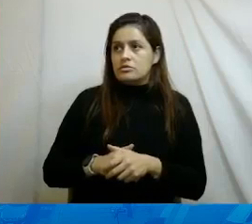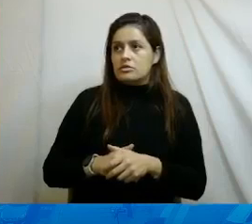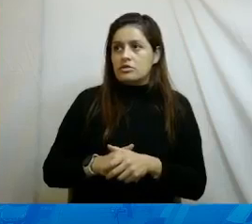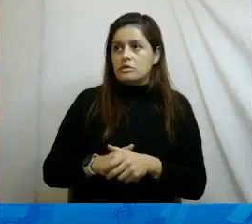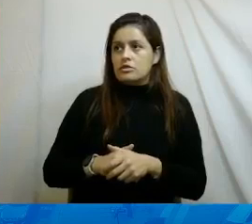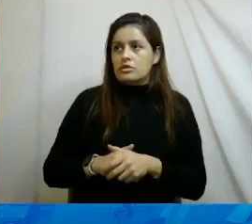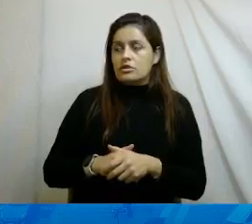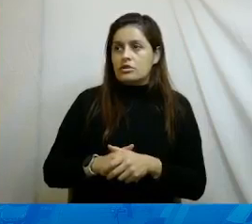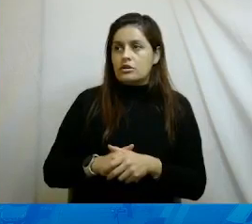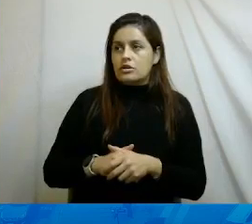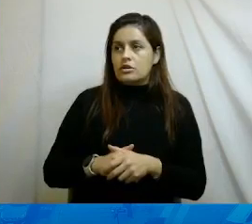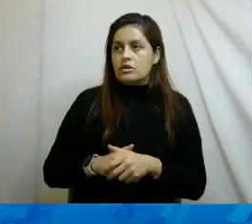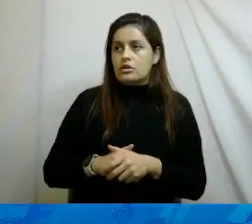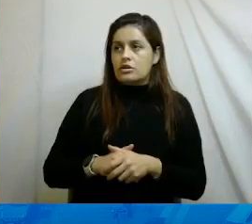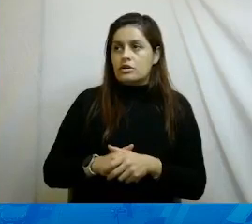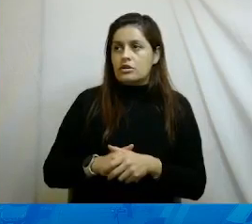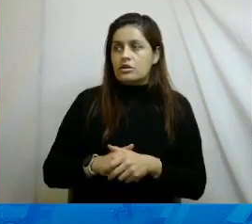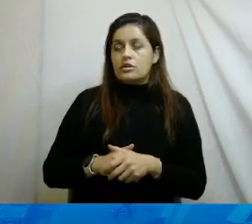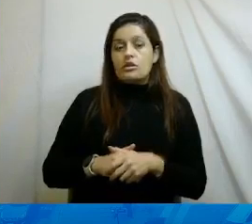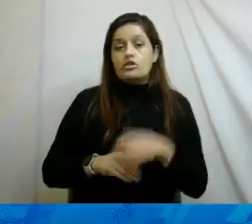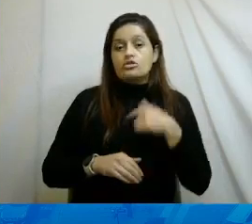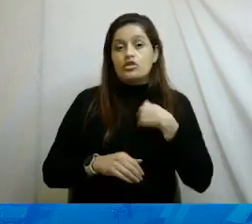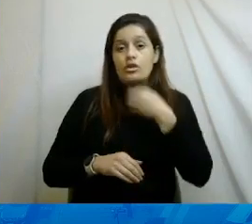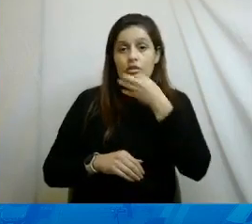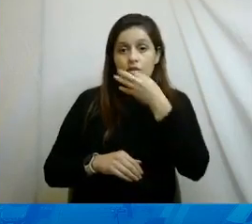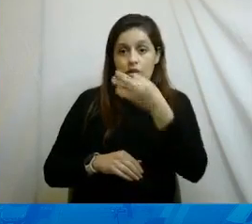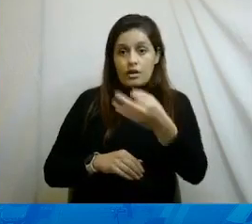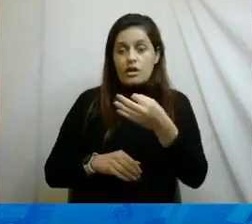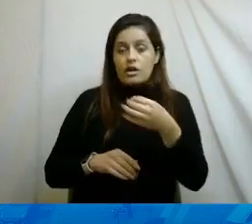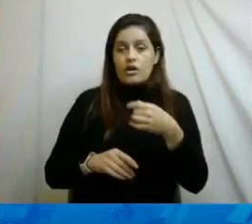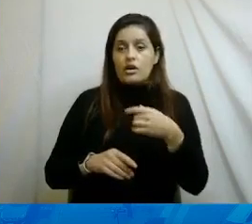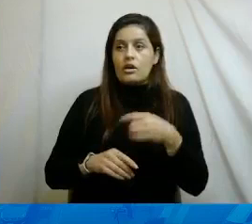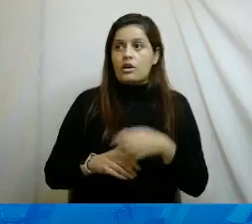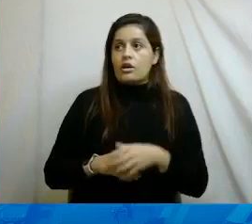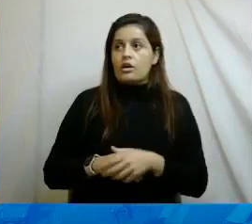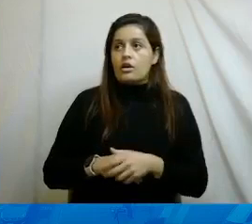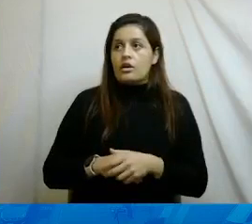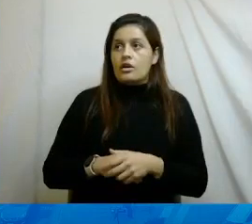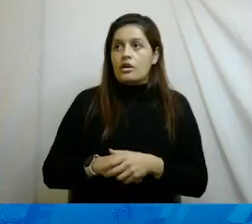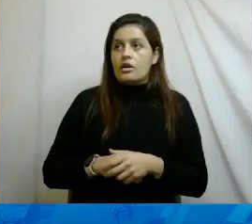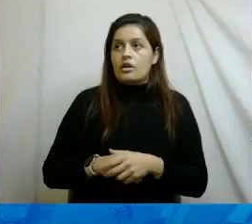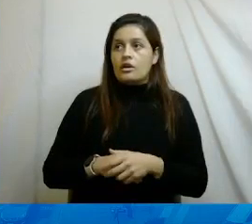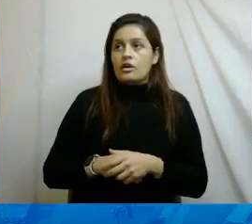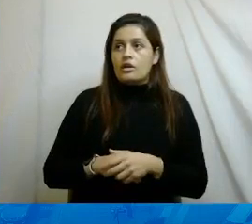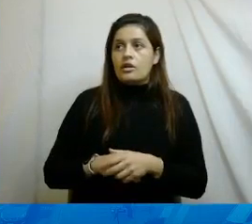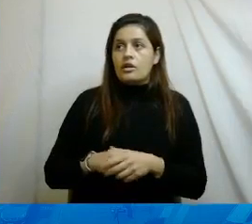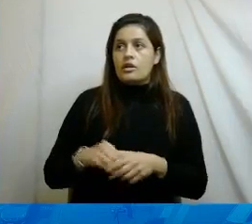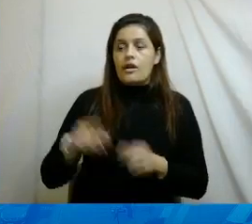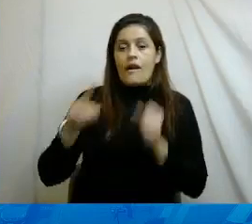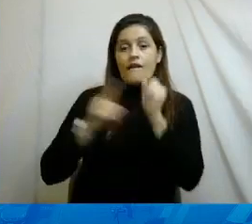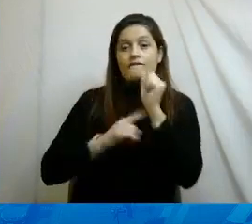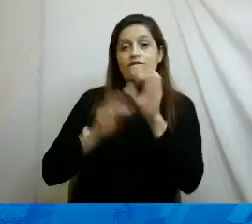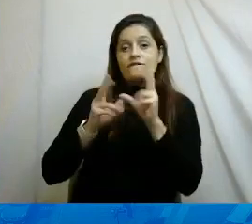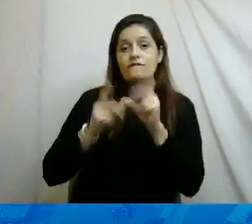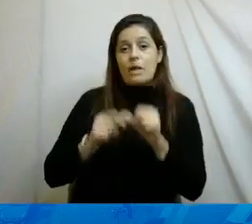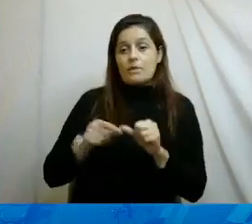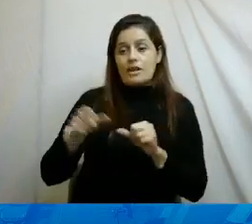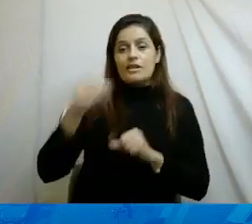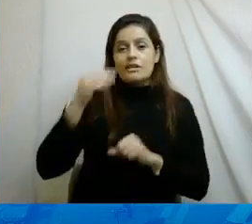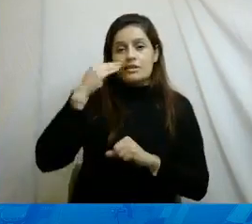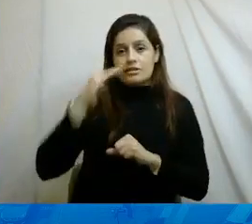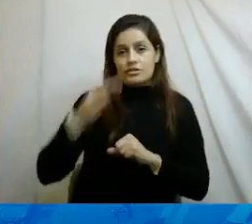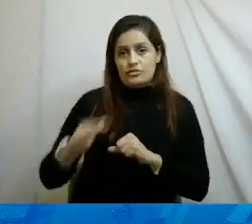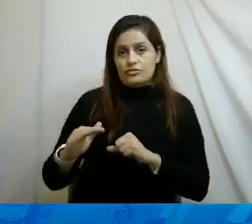que estaban, digamos, en una posición de desventaja, que es la familia de Rodrigo, la familia